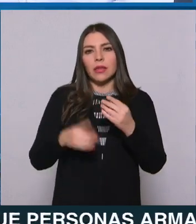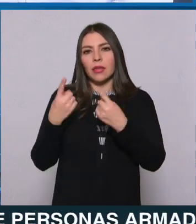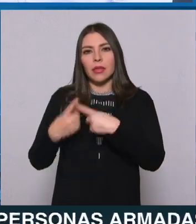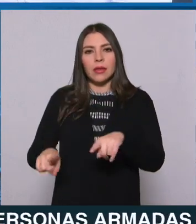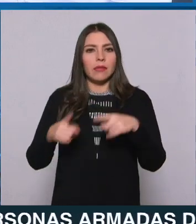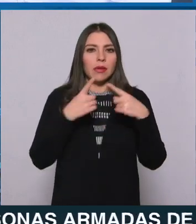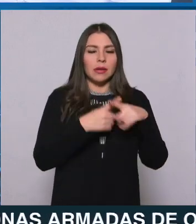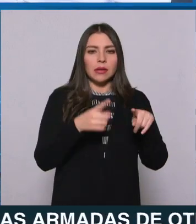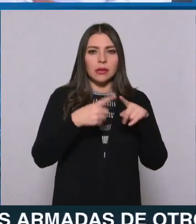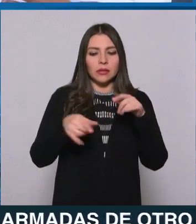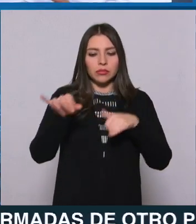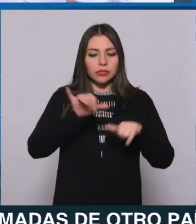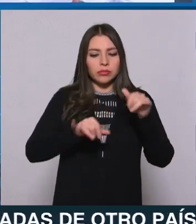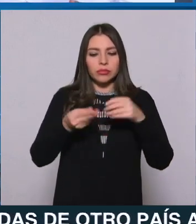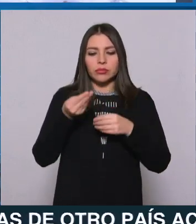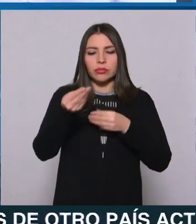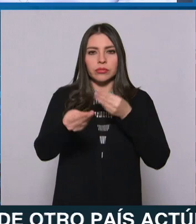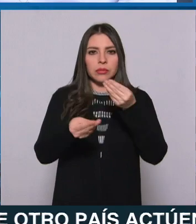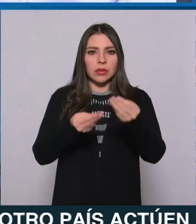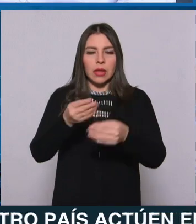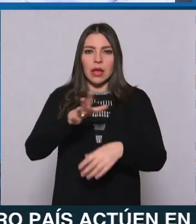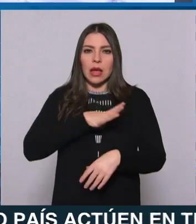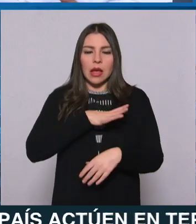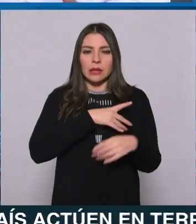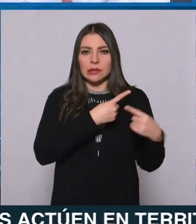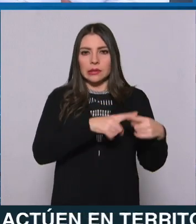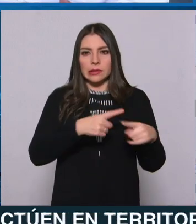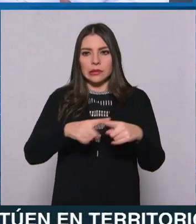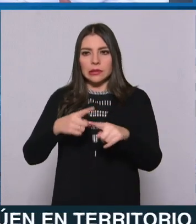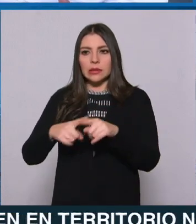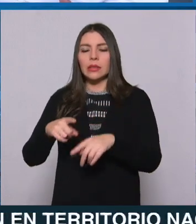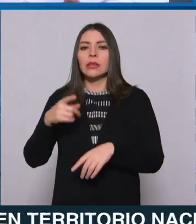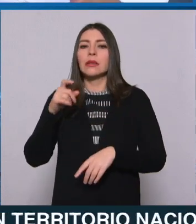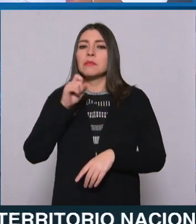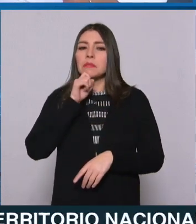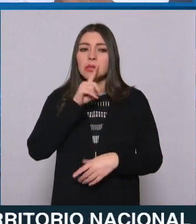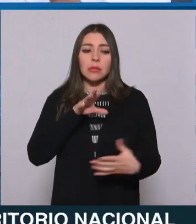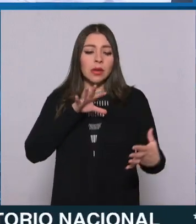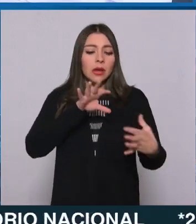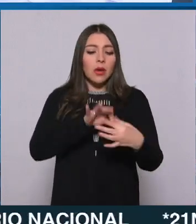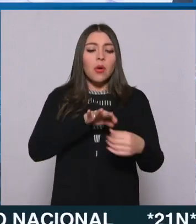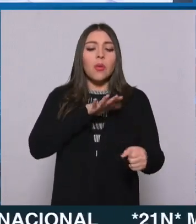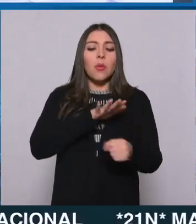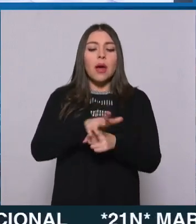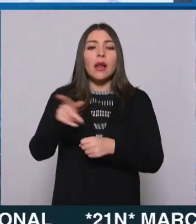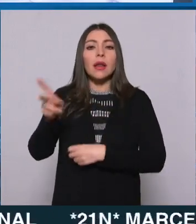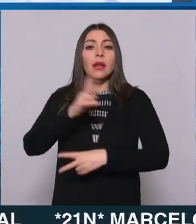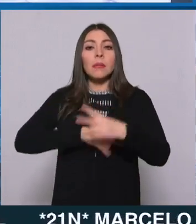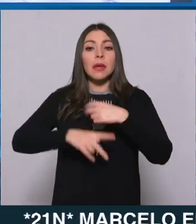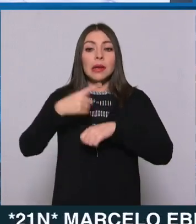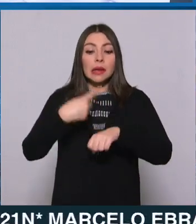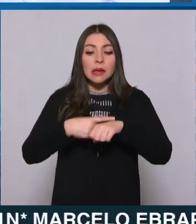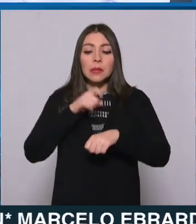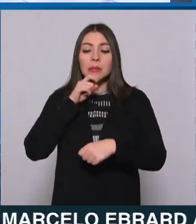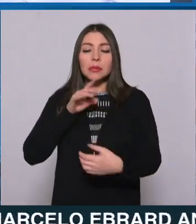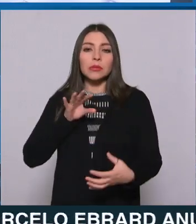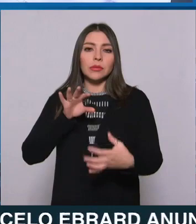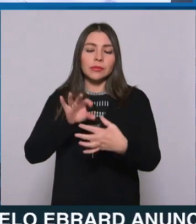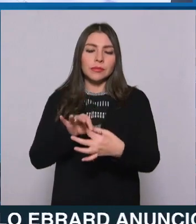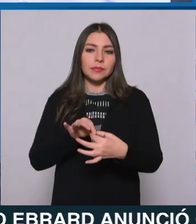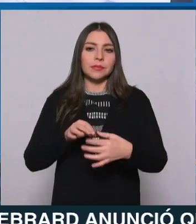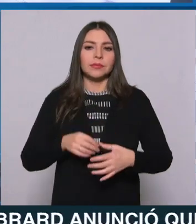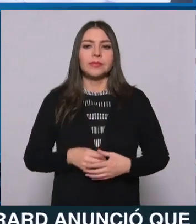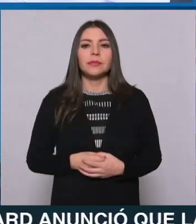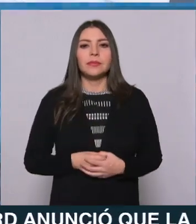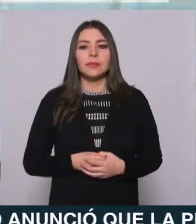podemos recibir en el laboratorio y está completamente asociada a la patología o al cuadro clínico que presente. Y hablando de patologías y de